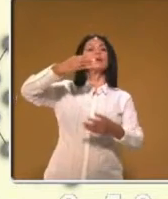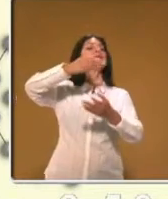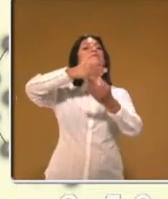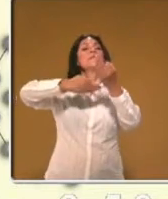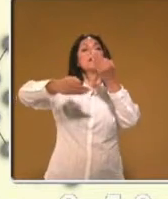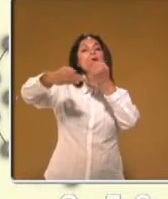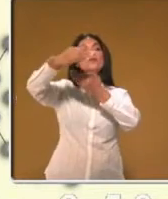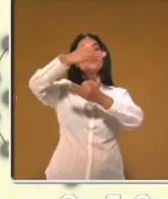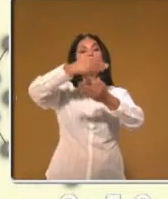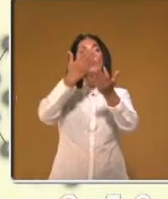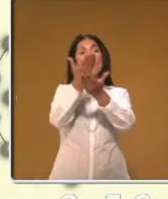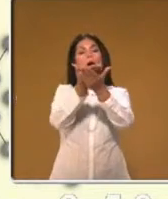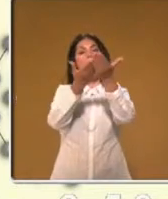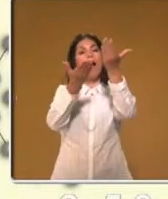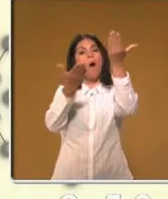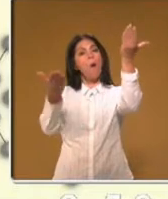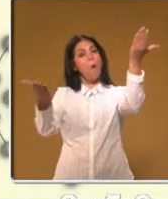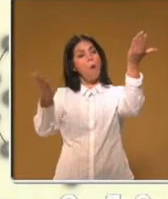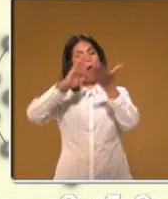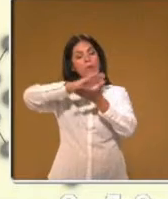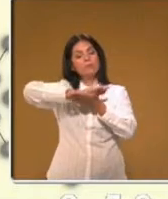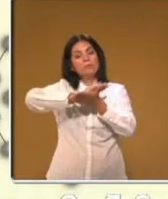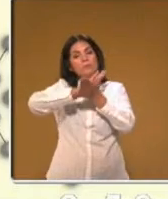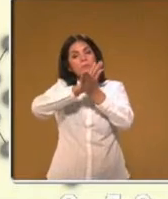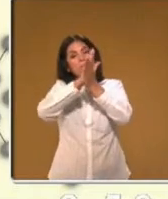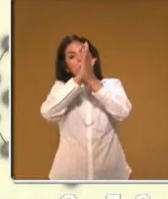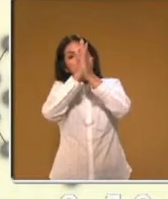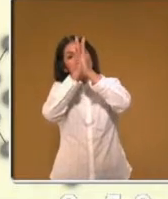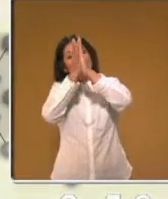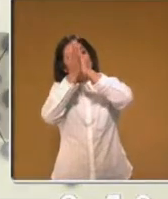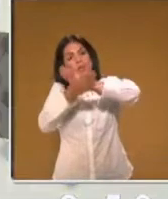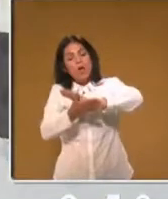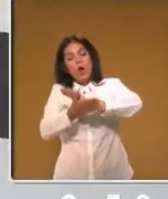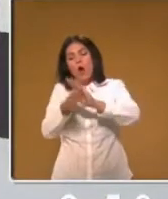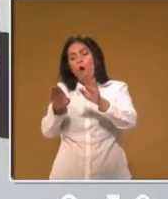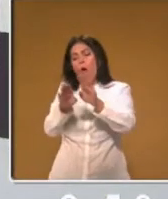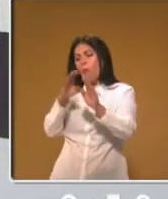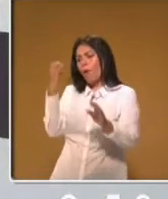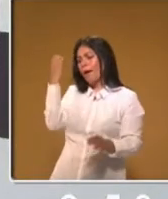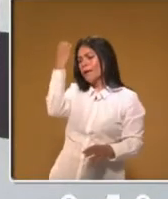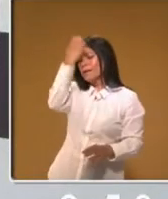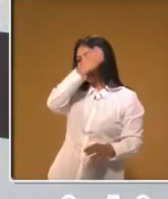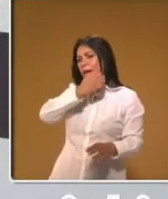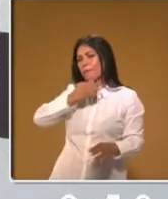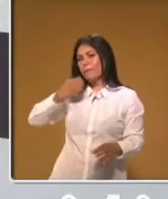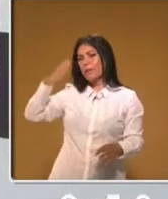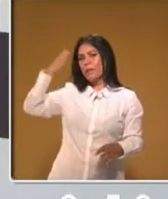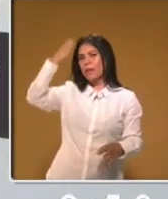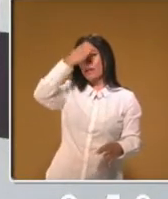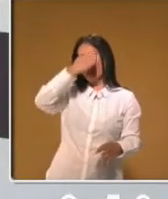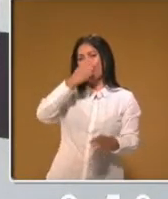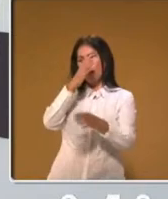de la ciencia gracias al conocimiento de esas propiedades, en donde también está involucrada la física.